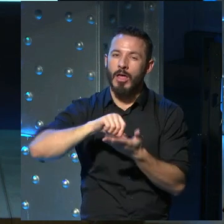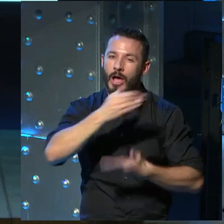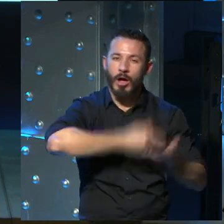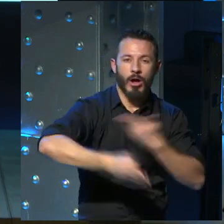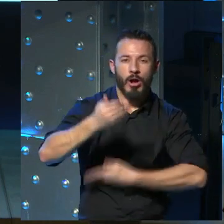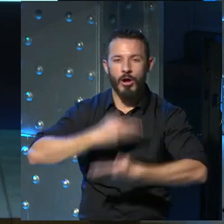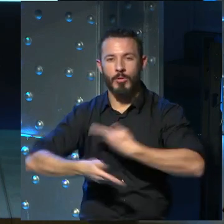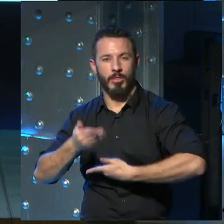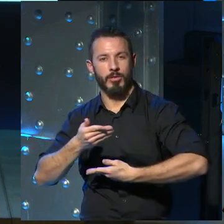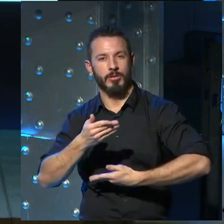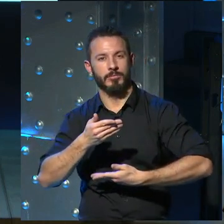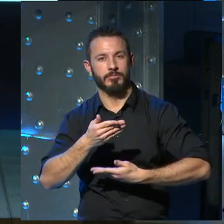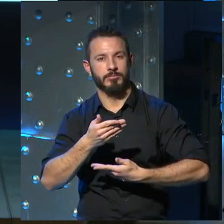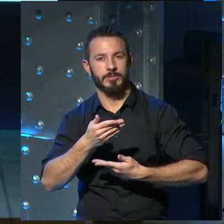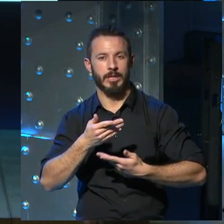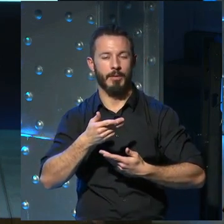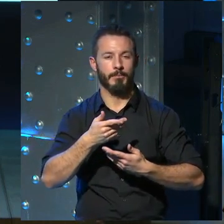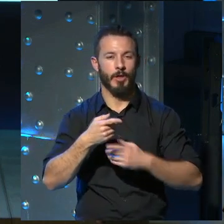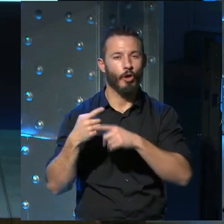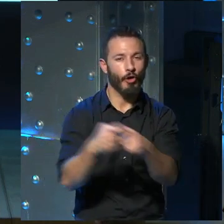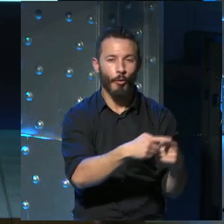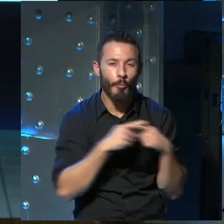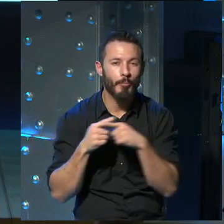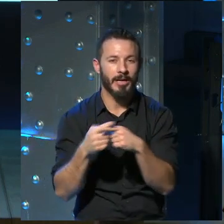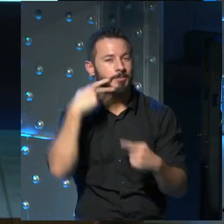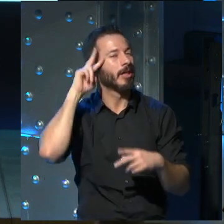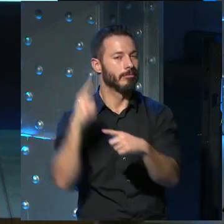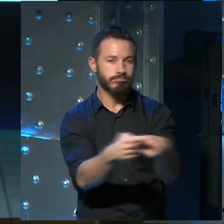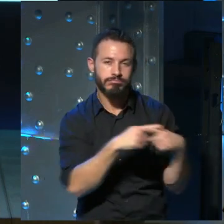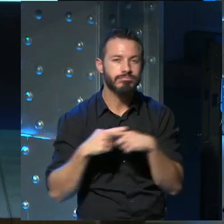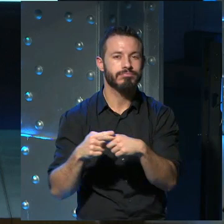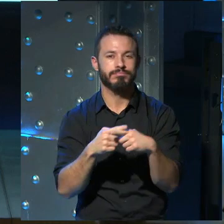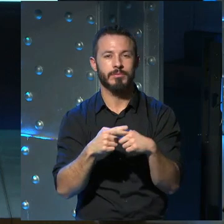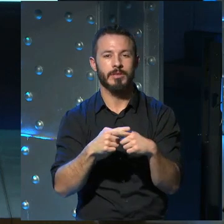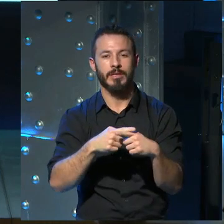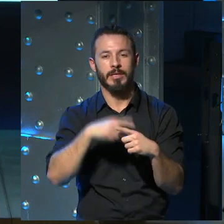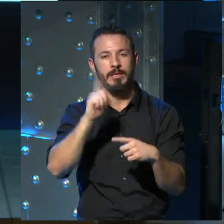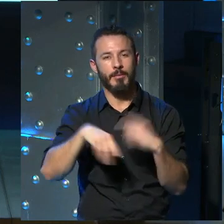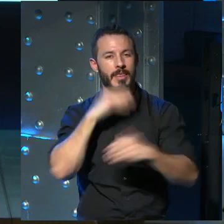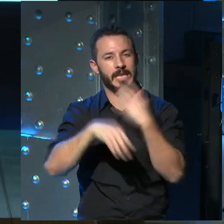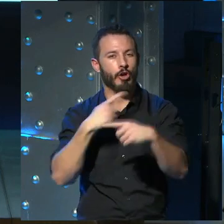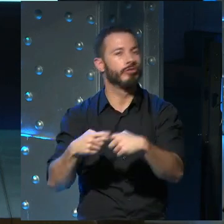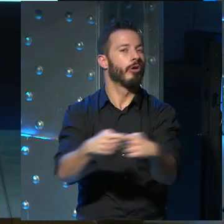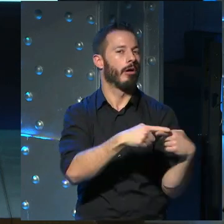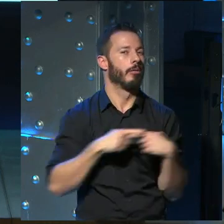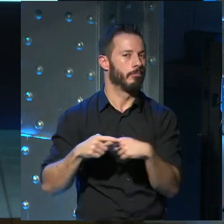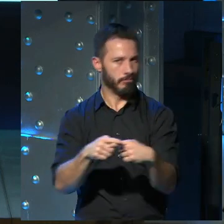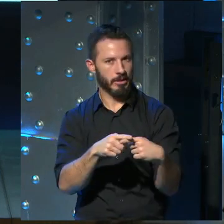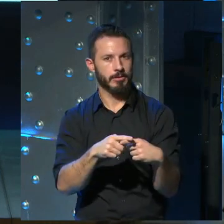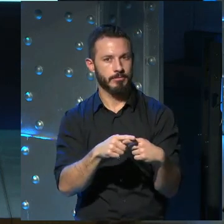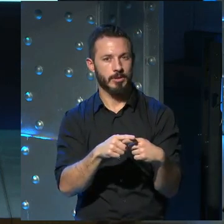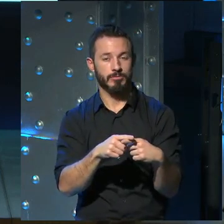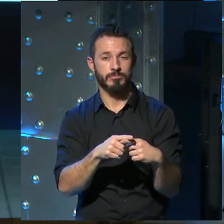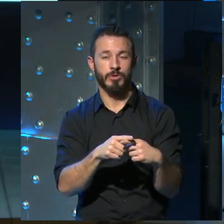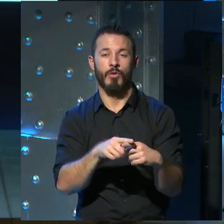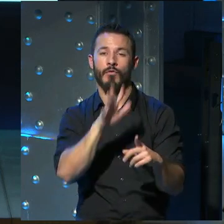la generosidad, desde el saber compartir las experiencias y saber compartir los desarrollos. Un foro